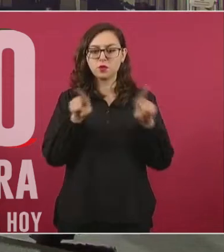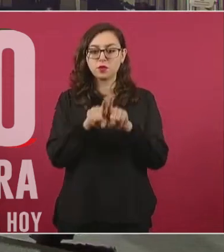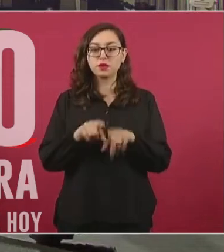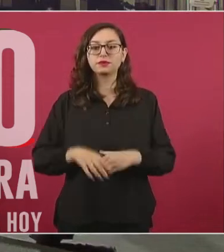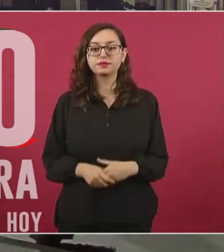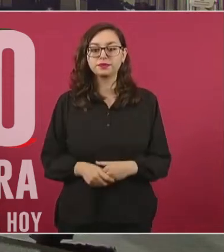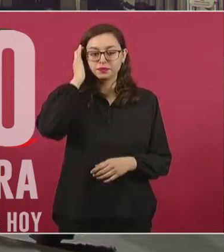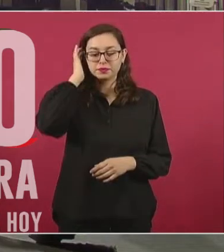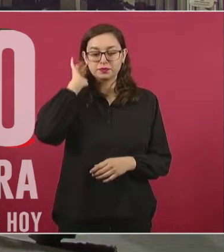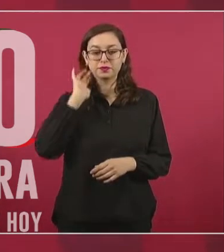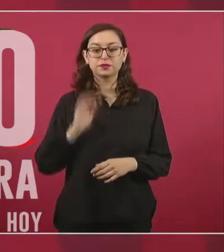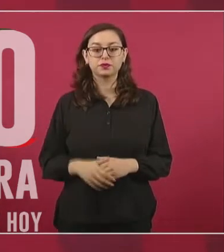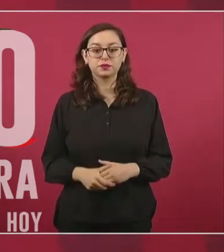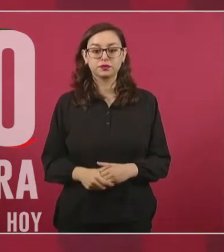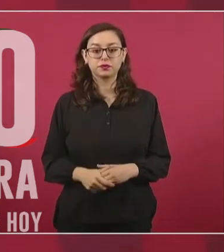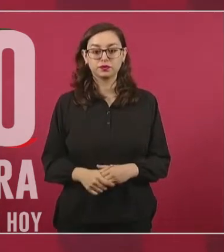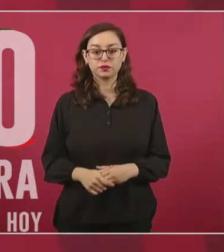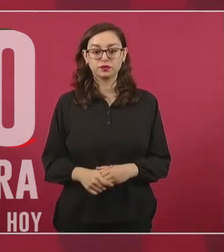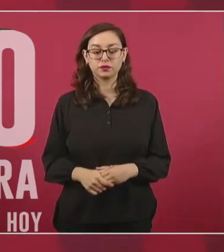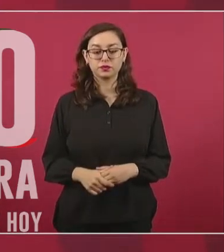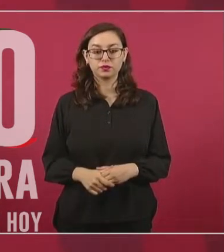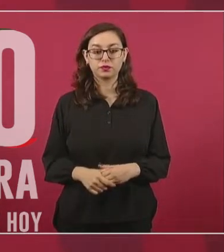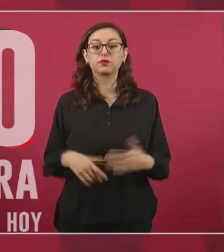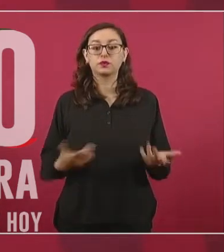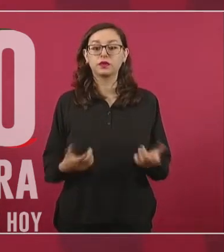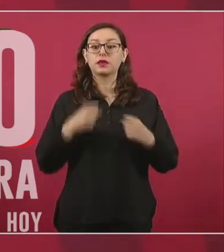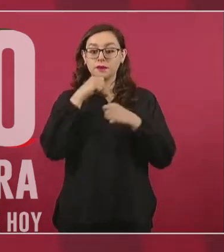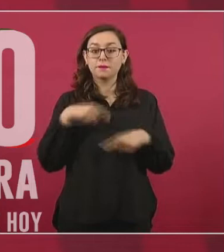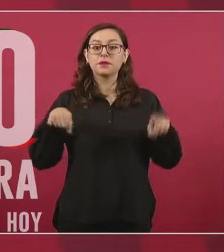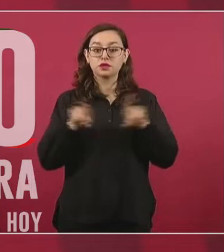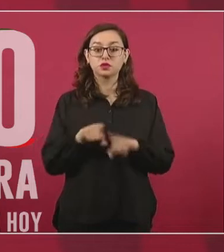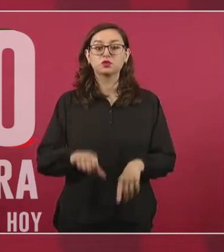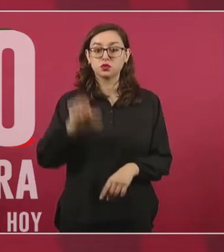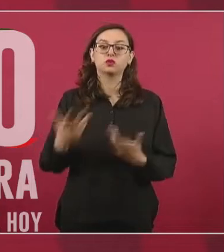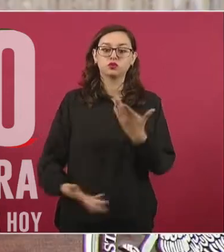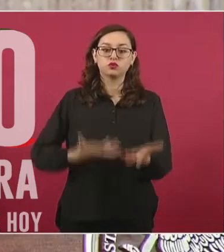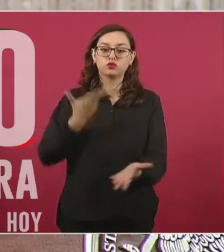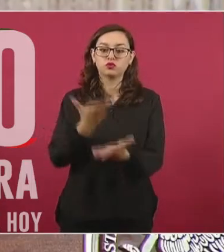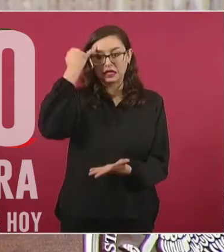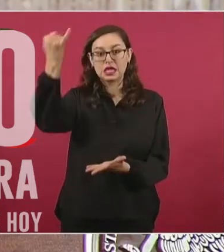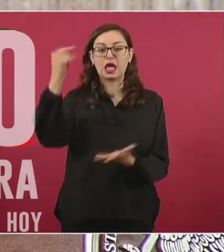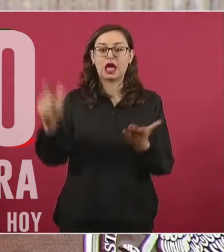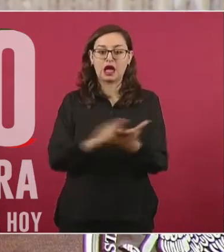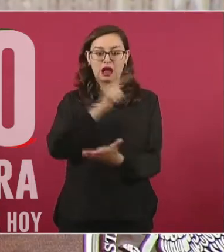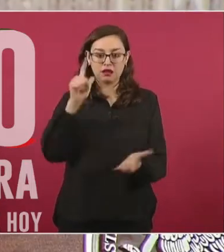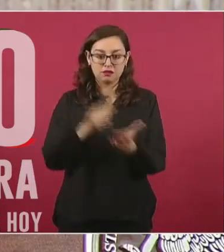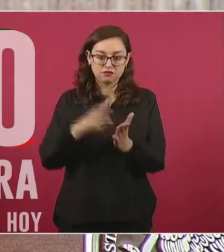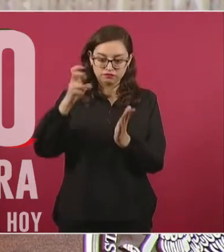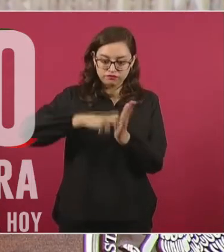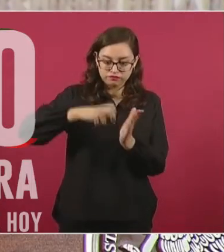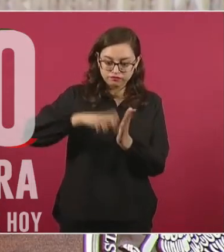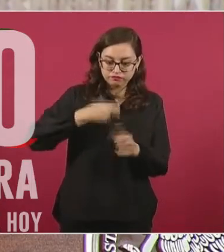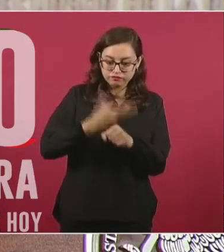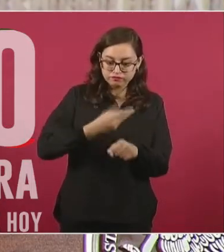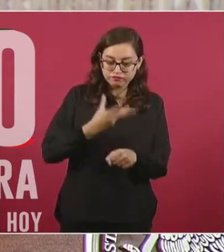Hoy enviamos y se va a explicar la iniciativa de reforma para eliminar lo